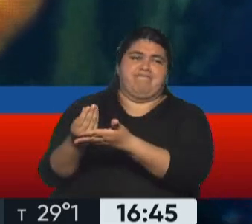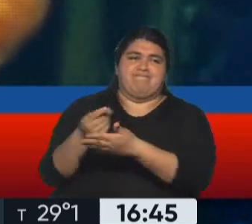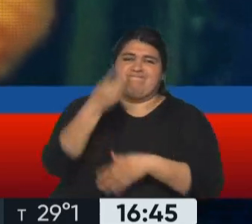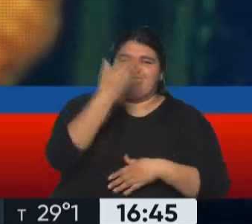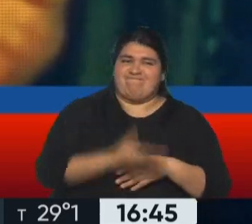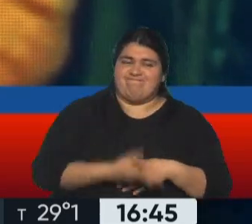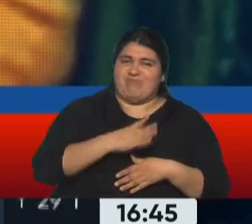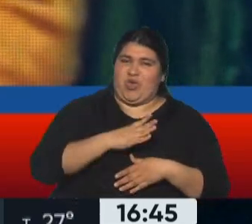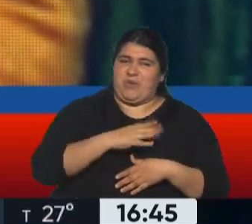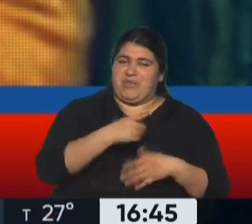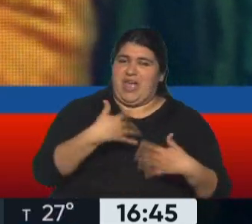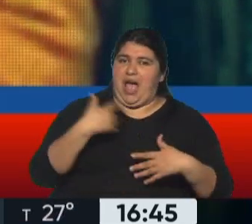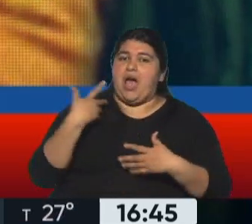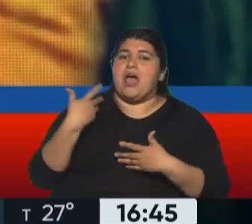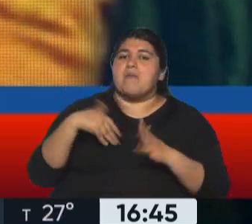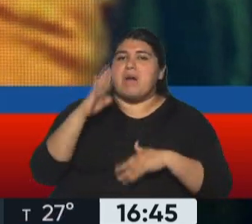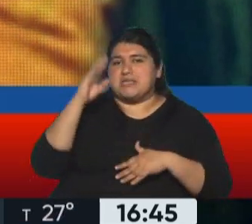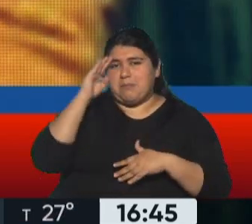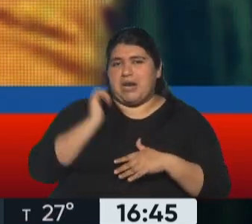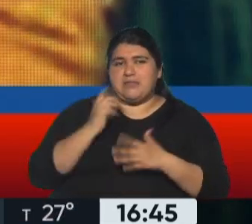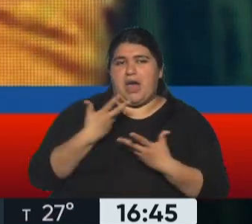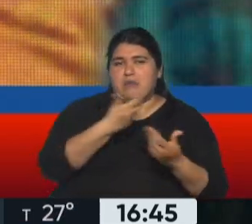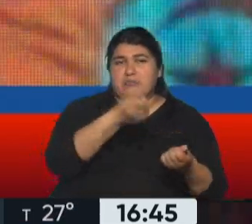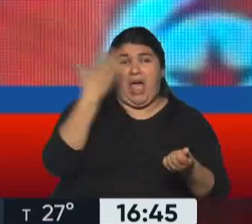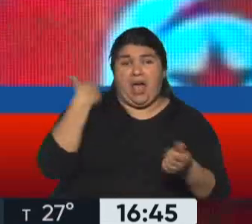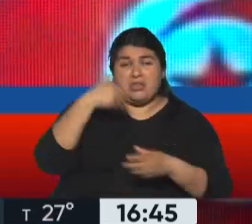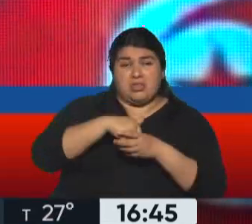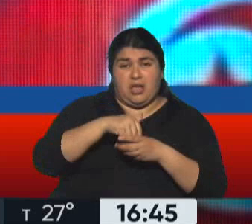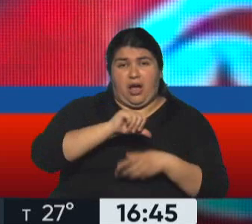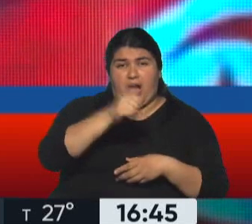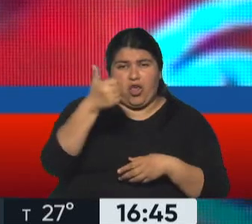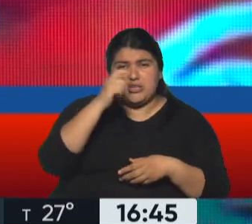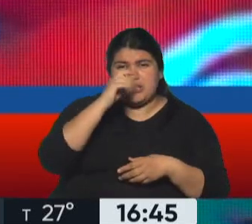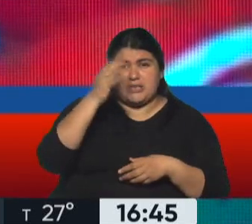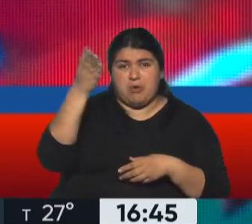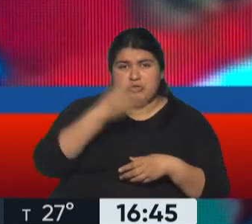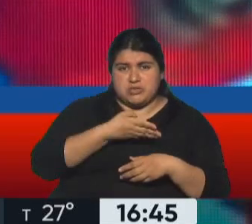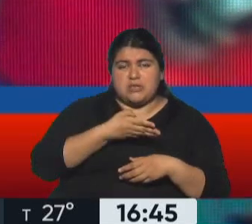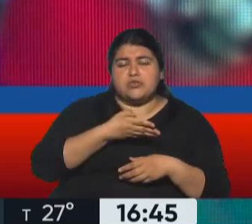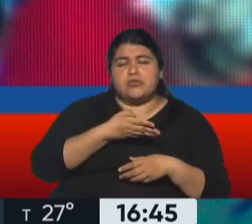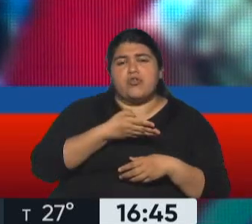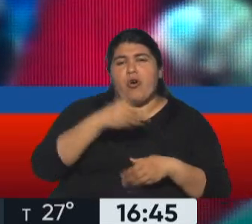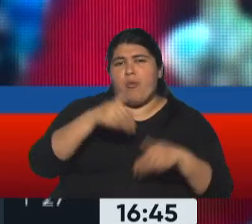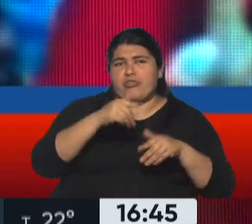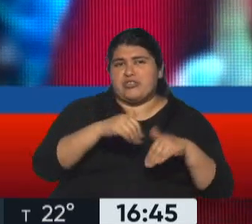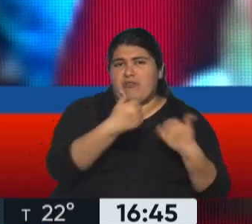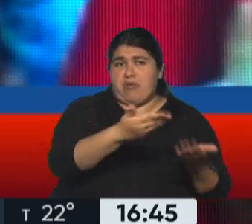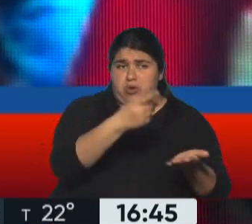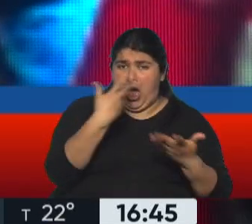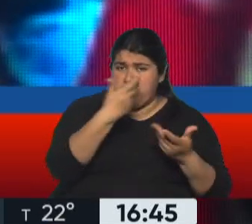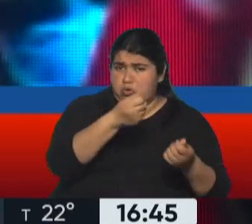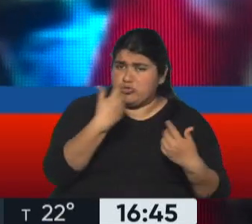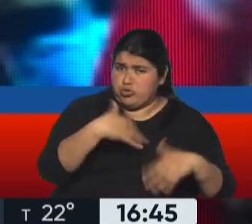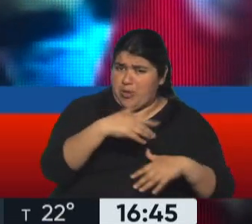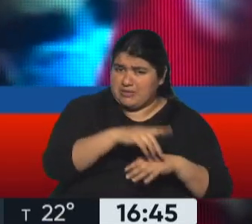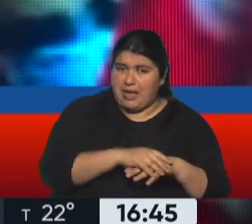bastante respaldo el presidente que fue, recordemos, ganó en su momento con más del 70% de los votos, un apoyo